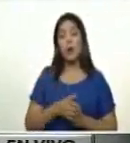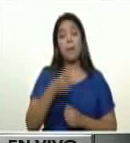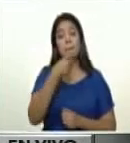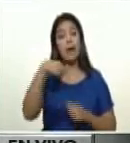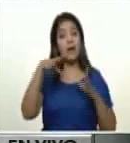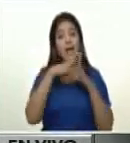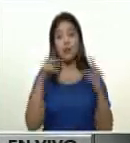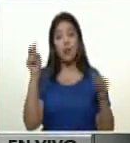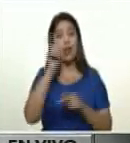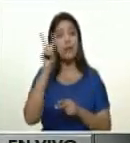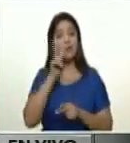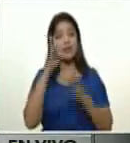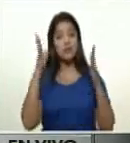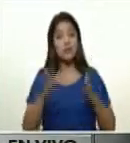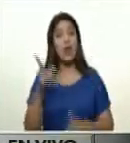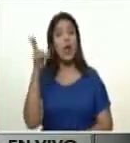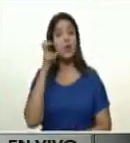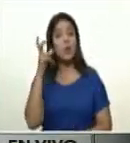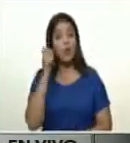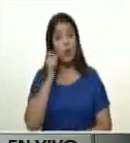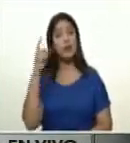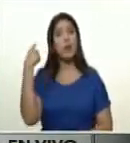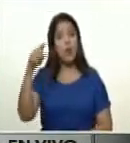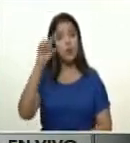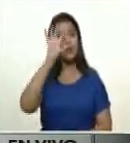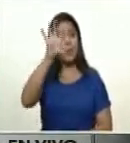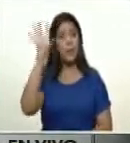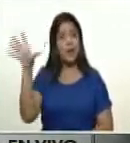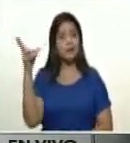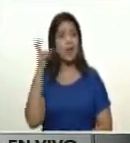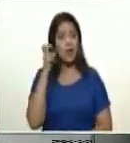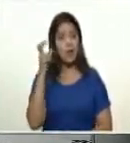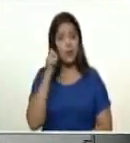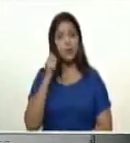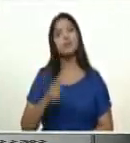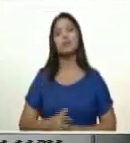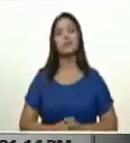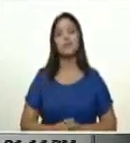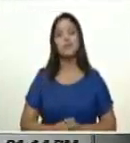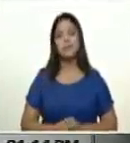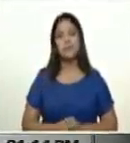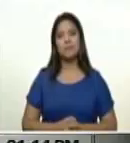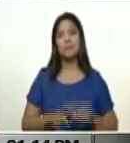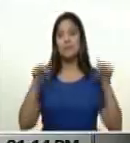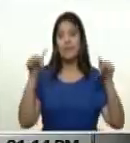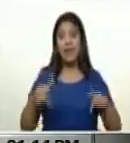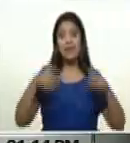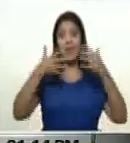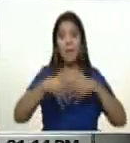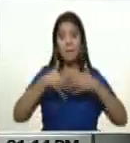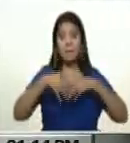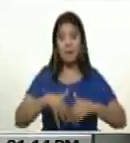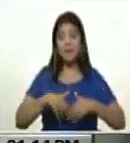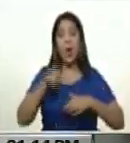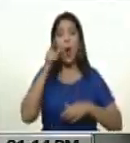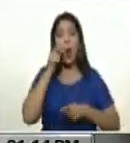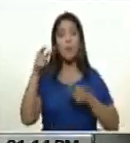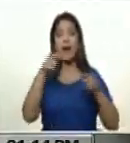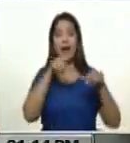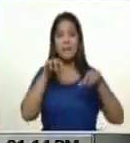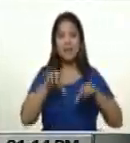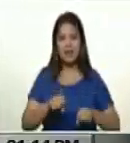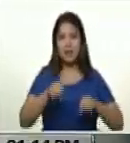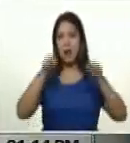en Venezuela y lo escuchen más allá de Venezuela, ¿verdad? Esta empresa fue abandonada por un capitalista, un